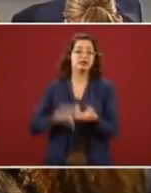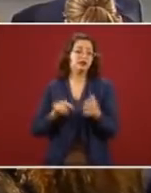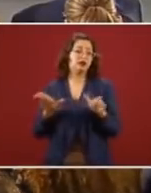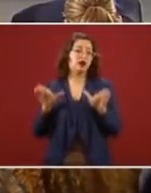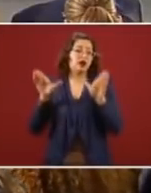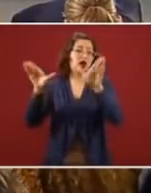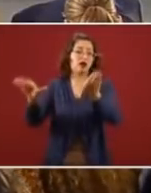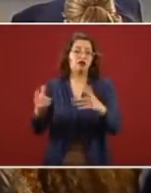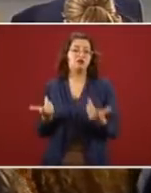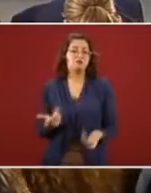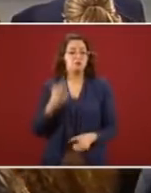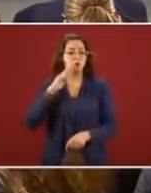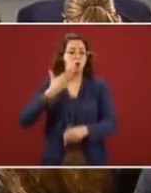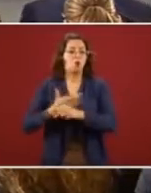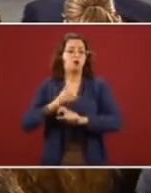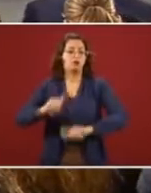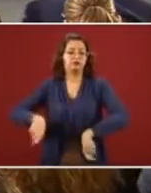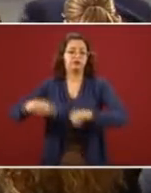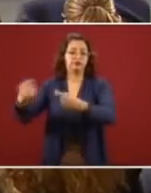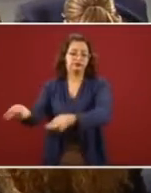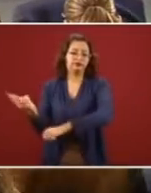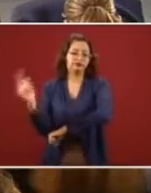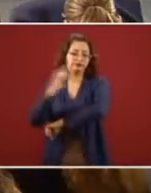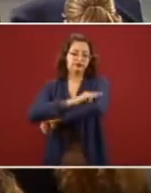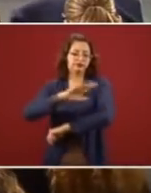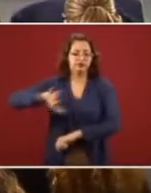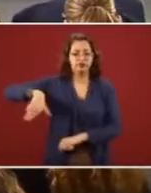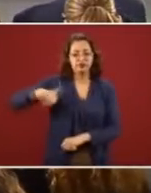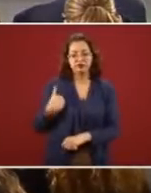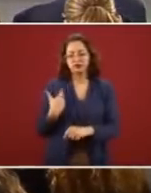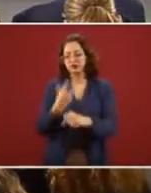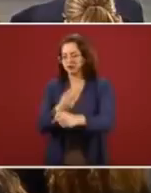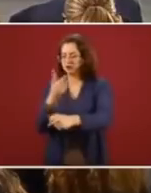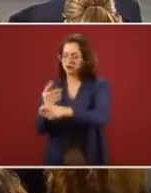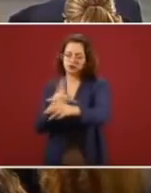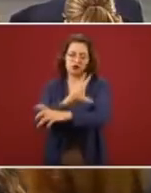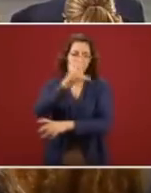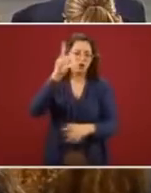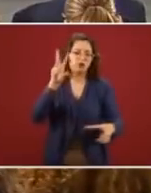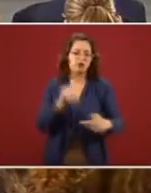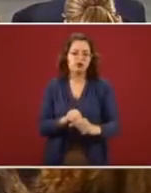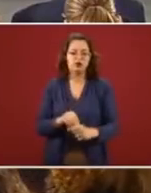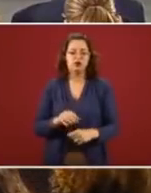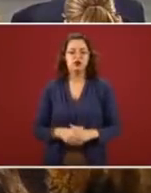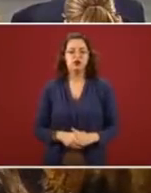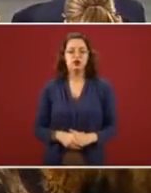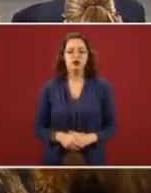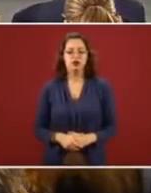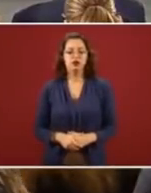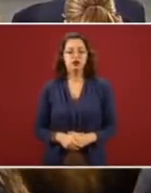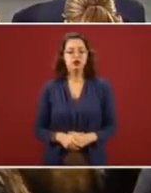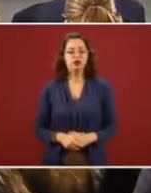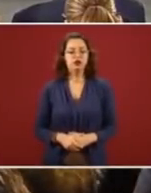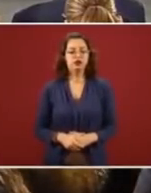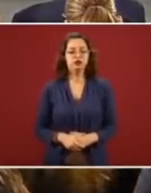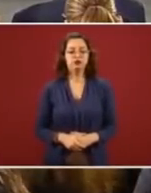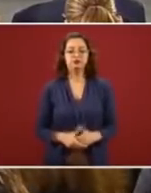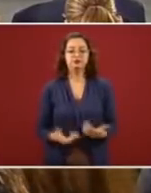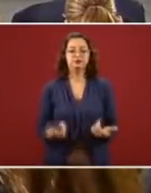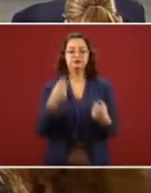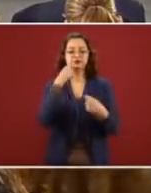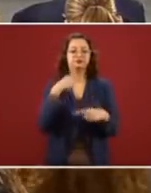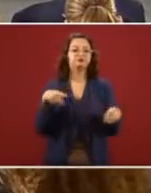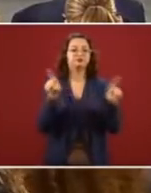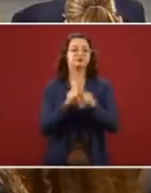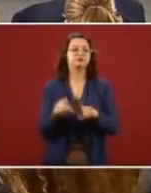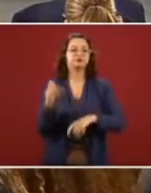de la operación, como lo hacen algunas empresas que